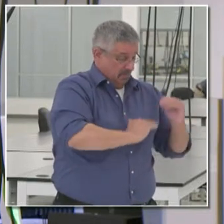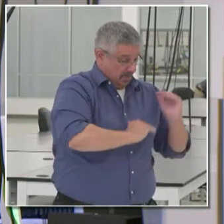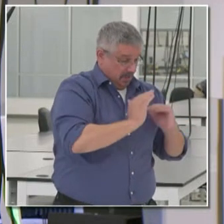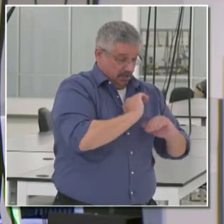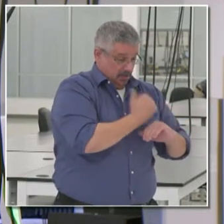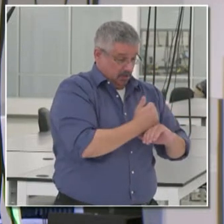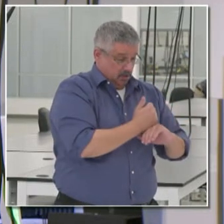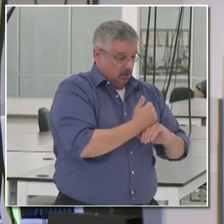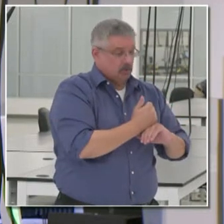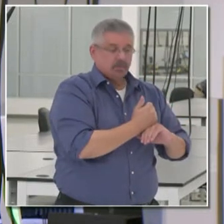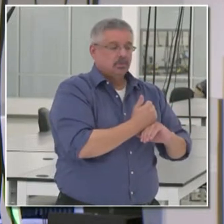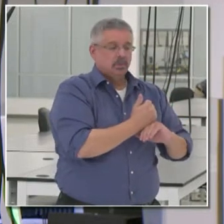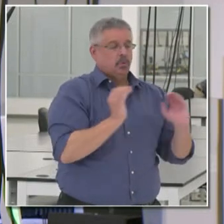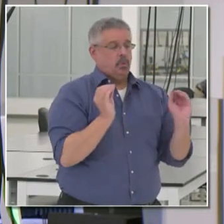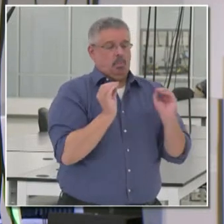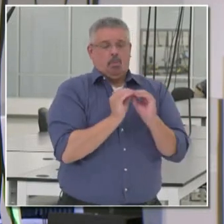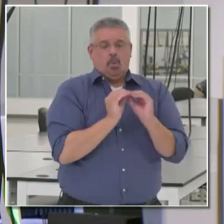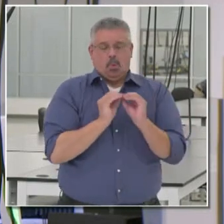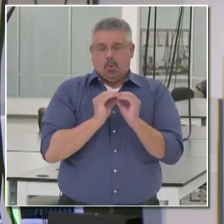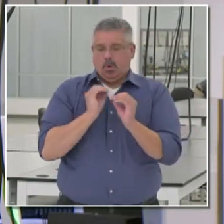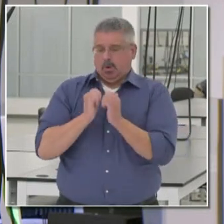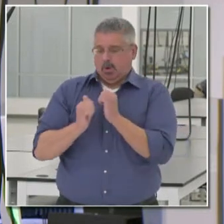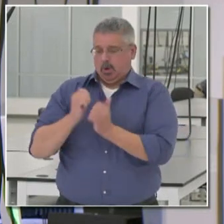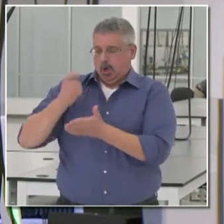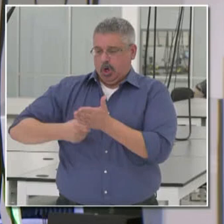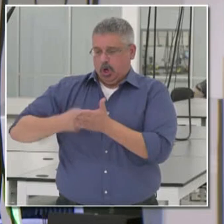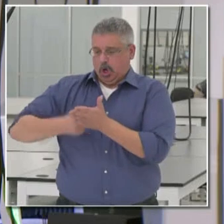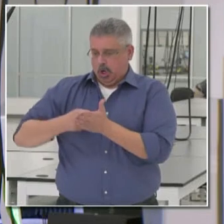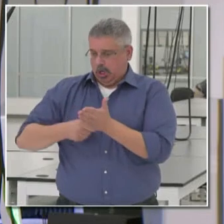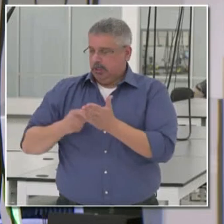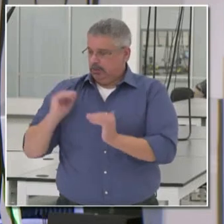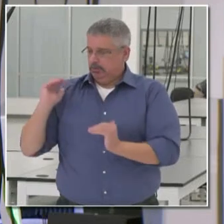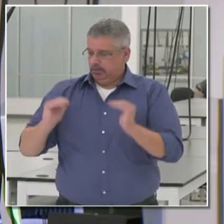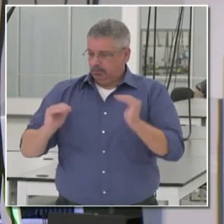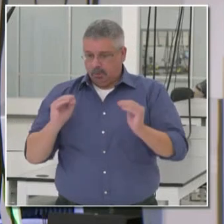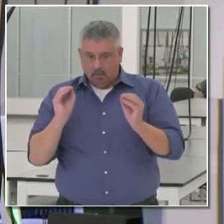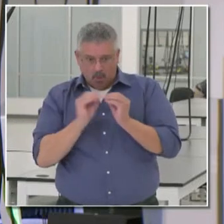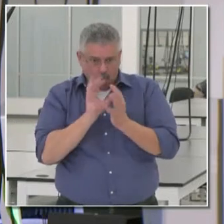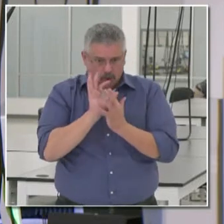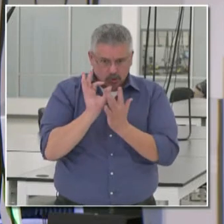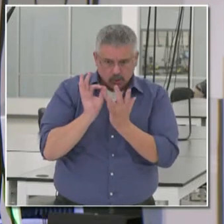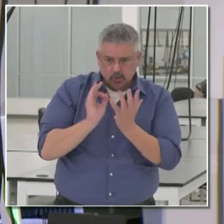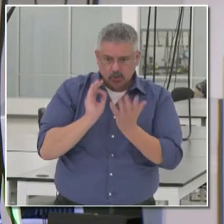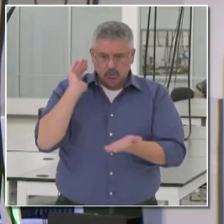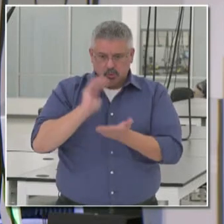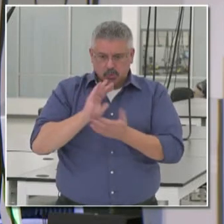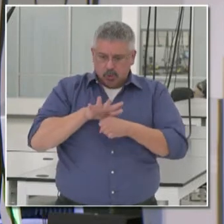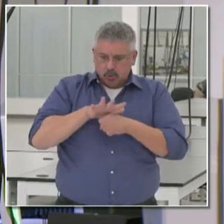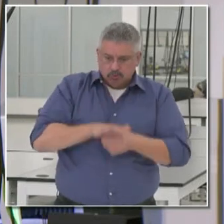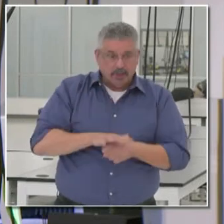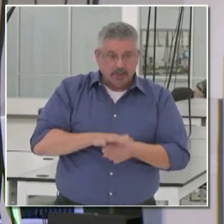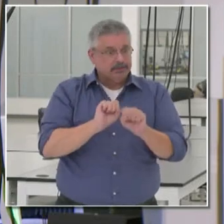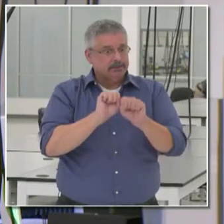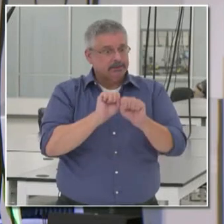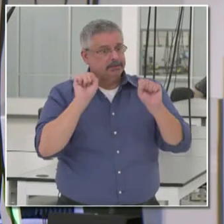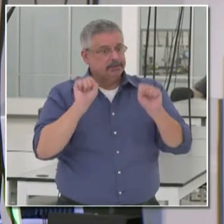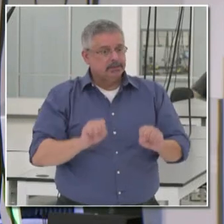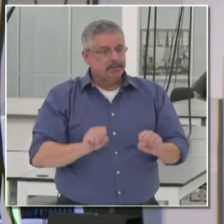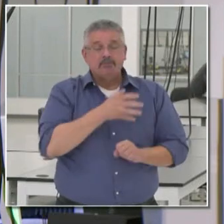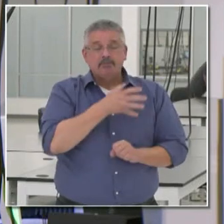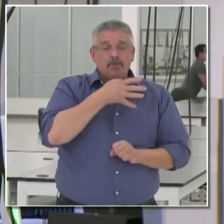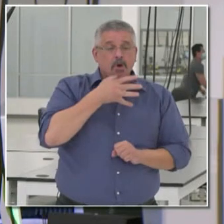protocolos que tenemos esto simplemente permitirá más competencia para los costos en este estado más opciones reducir el estrés